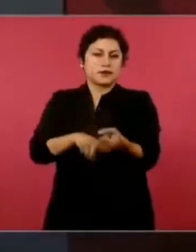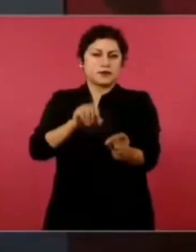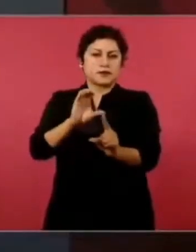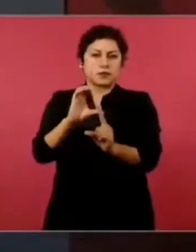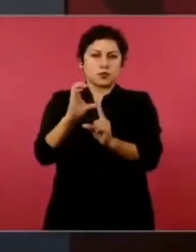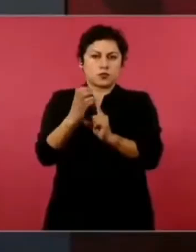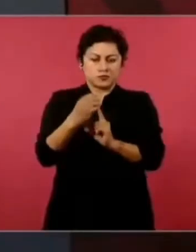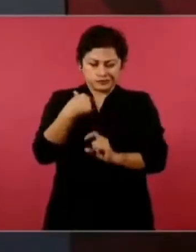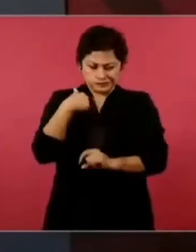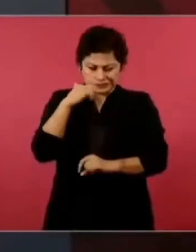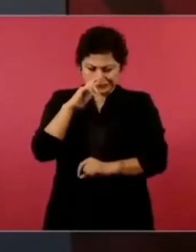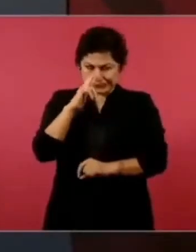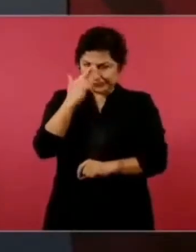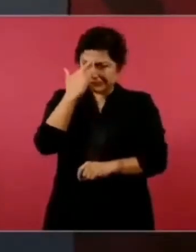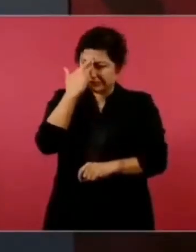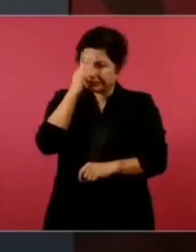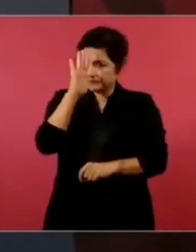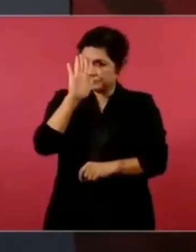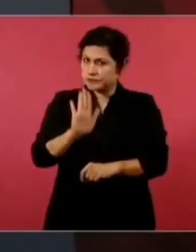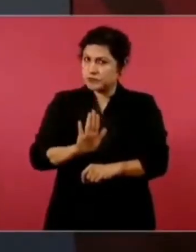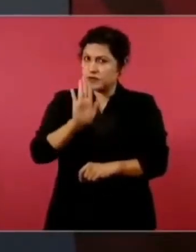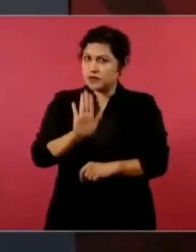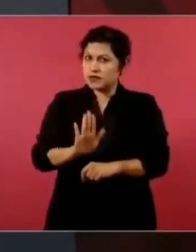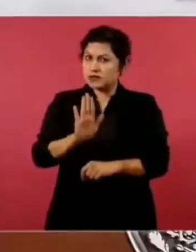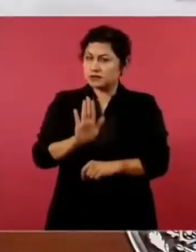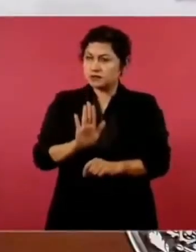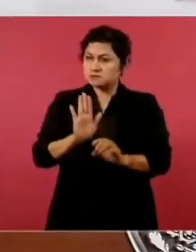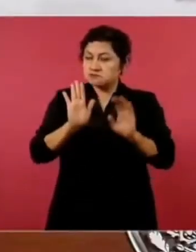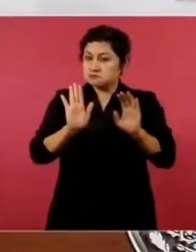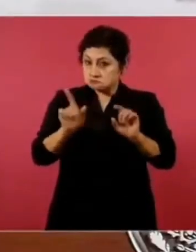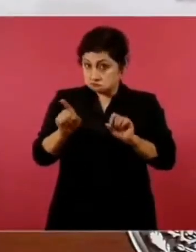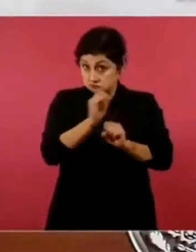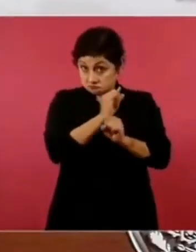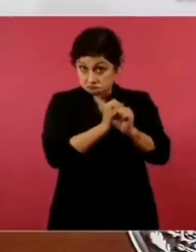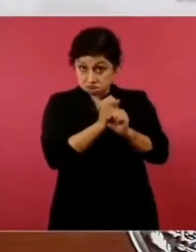no recuerdo, y eso lo podremos ver,